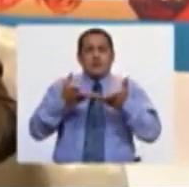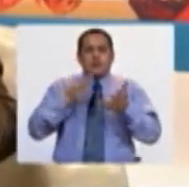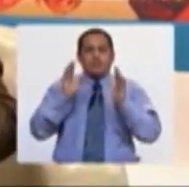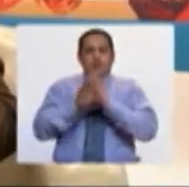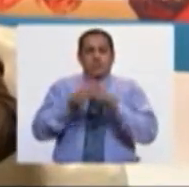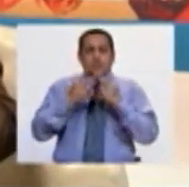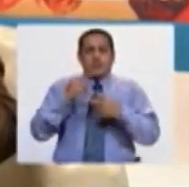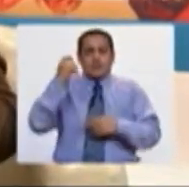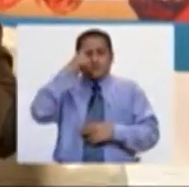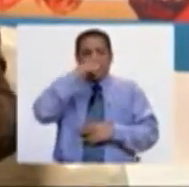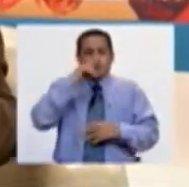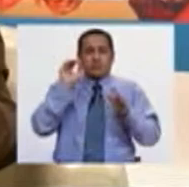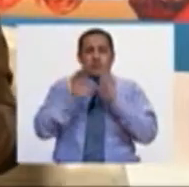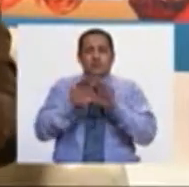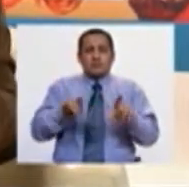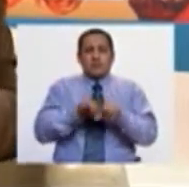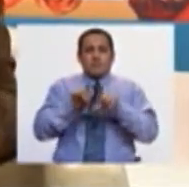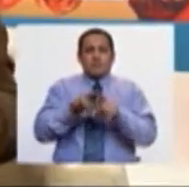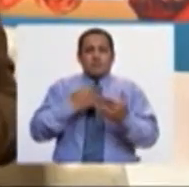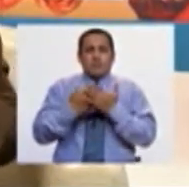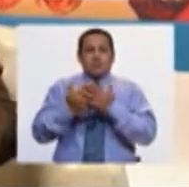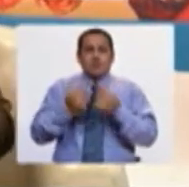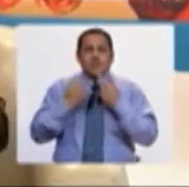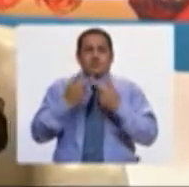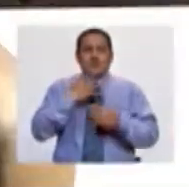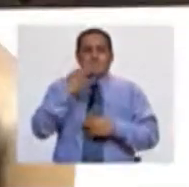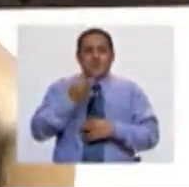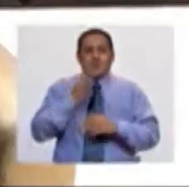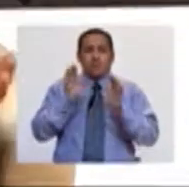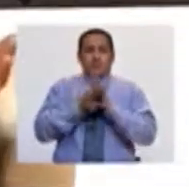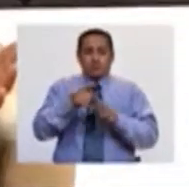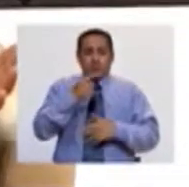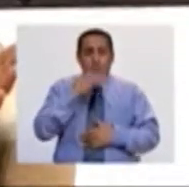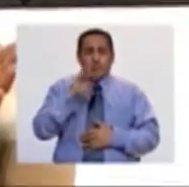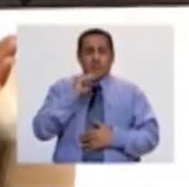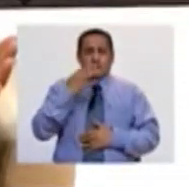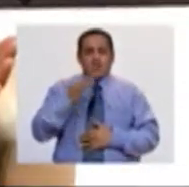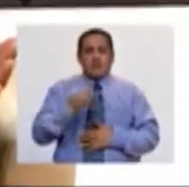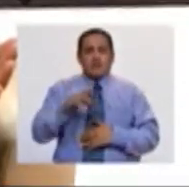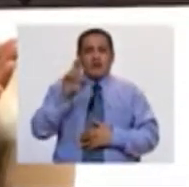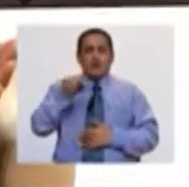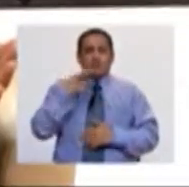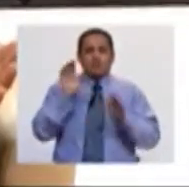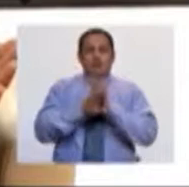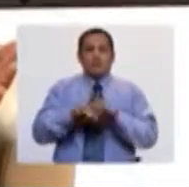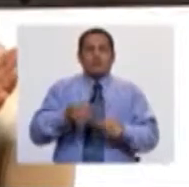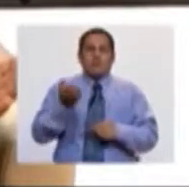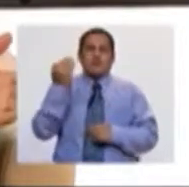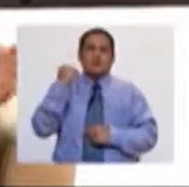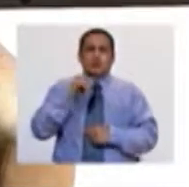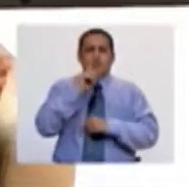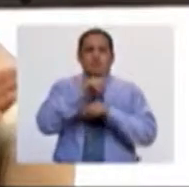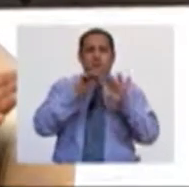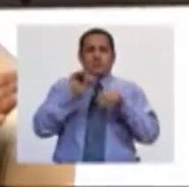un poco difícil que así de manera voluntaria totalmente cierto, se acerquen, ¿no? Totalmente cierto lo que tú dices, y fíjate que en la década del 80 y 90,